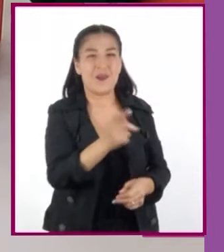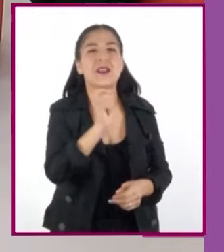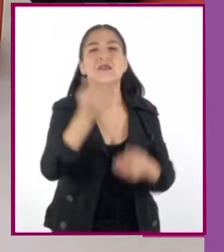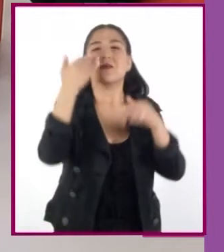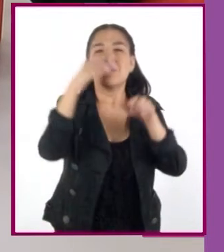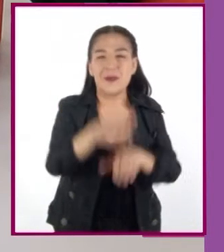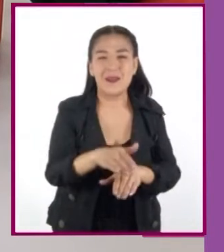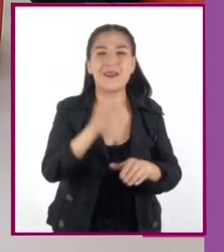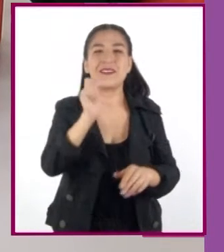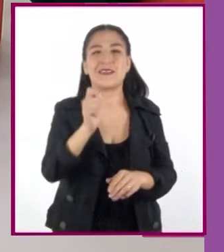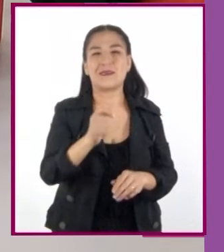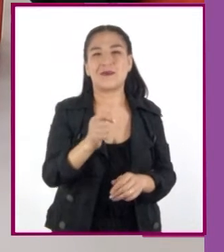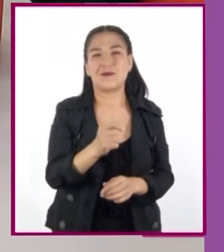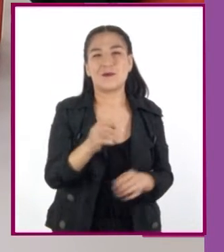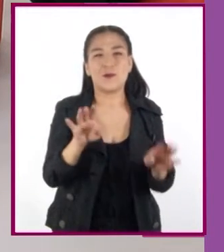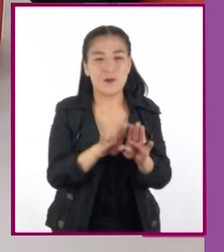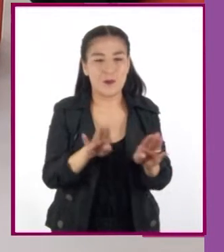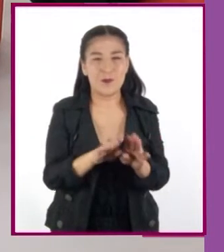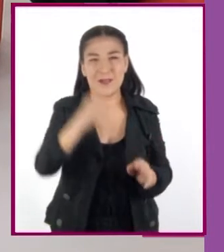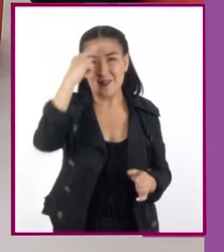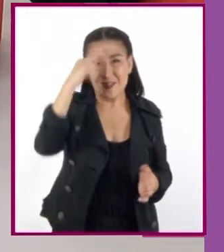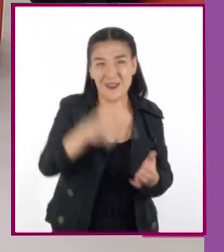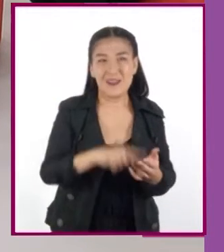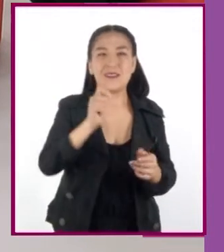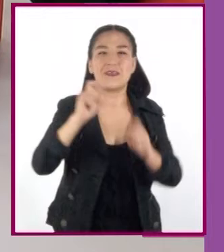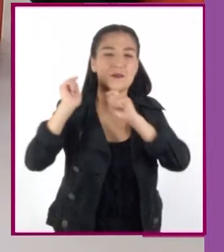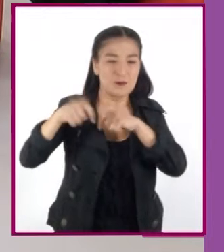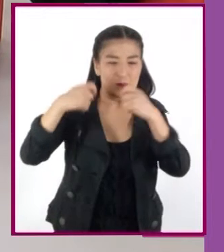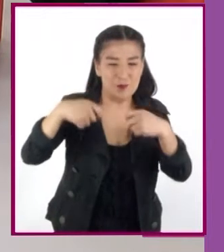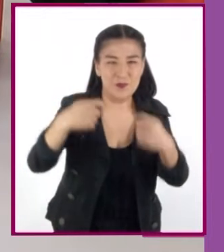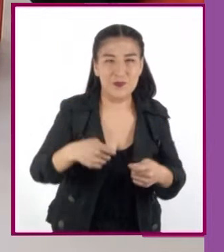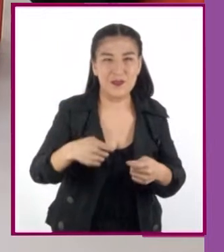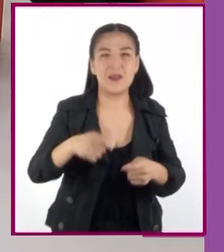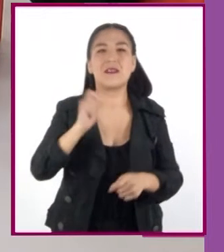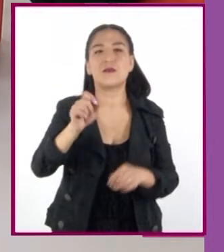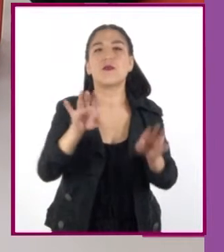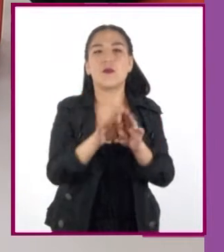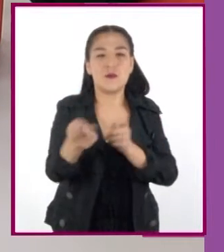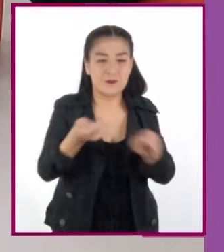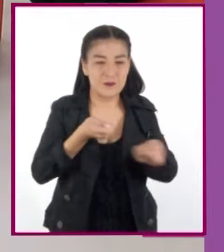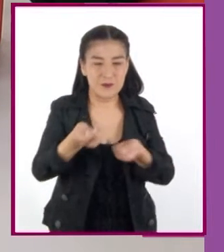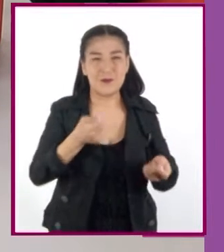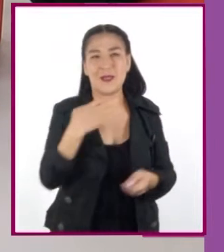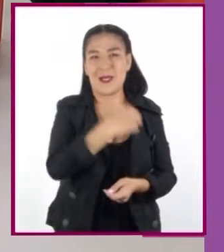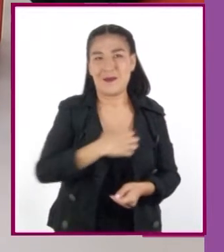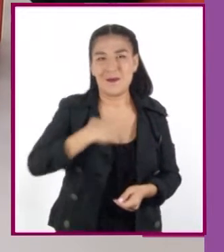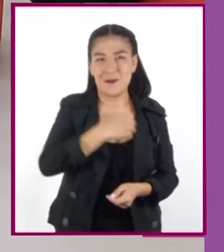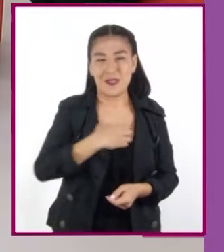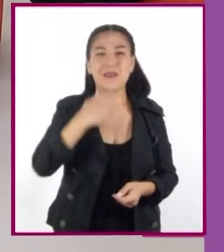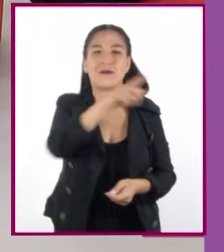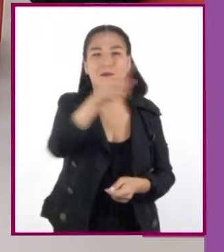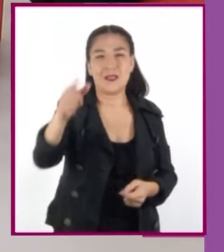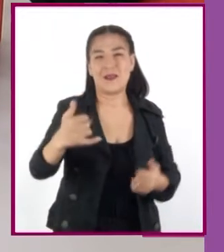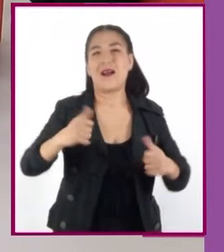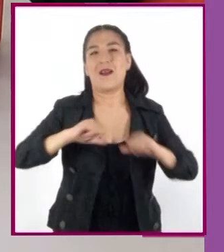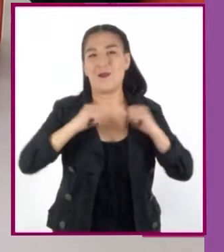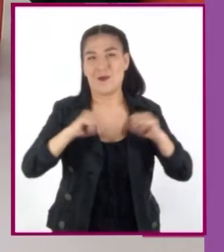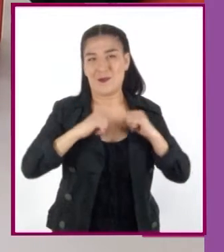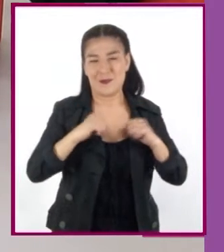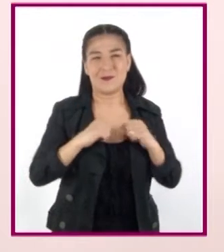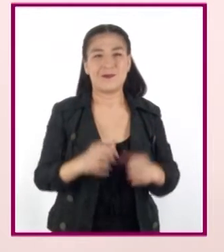más sobre el papel que juegan estas creencias e introyectos en la regulación de emociones de las y los